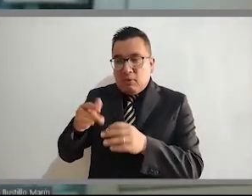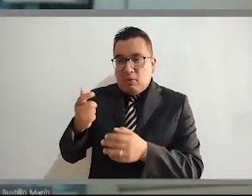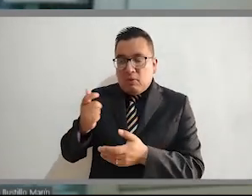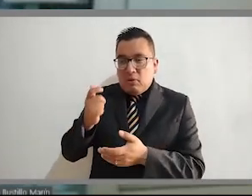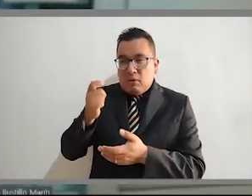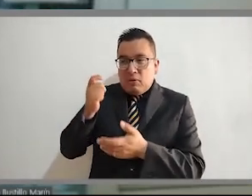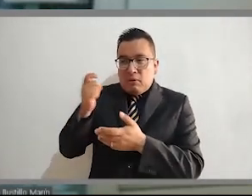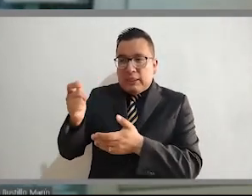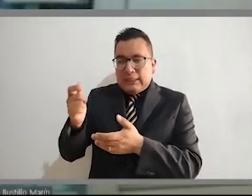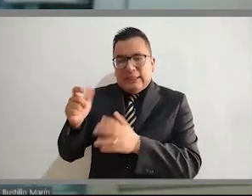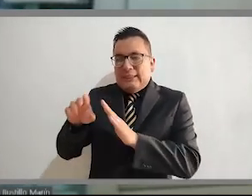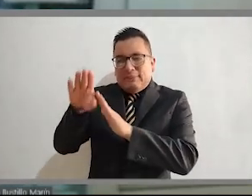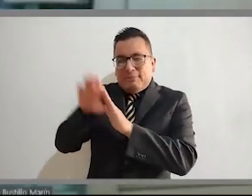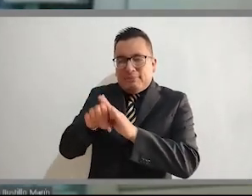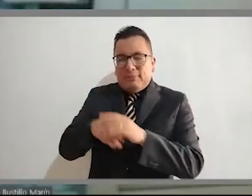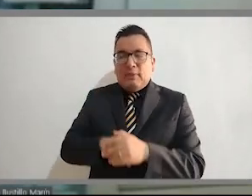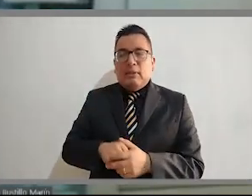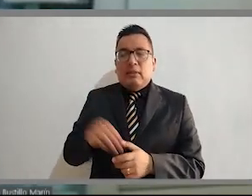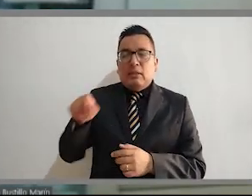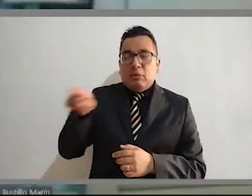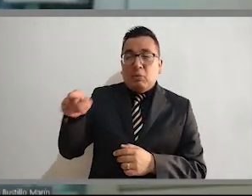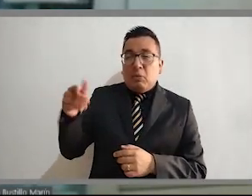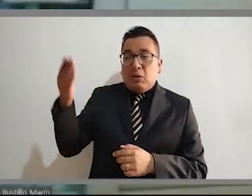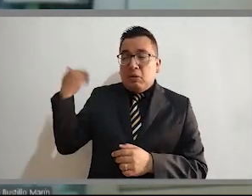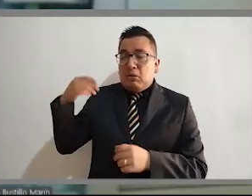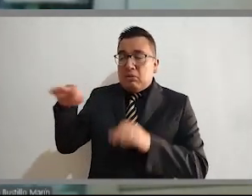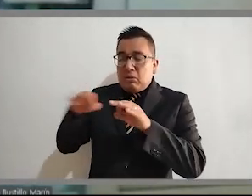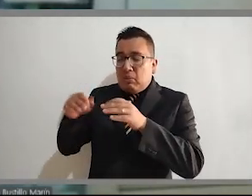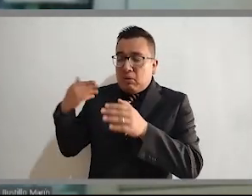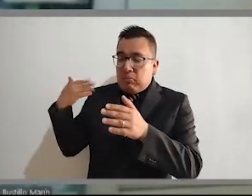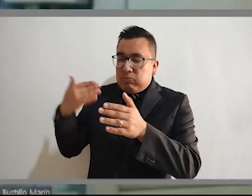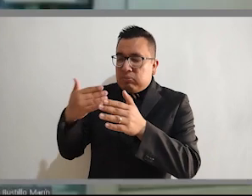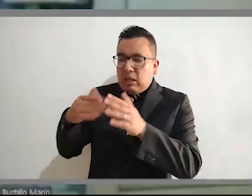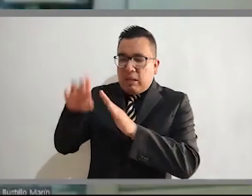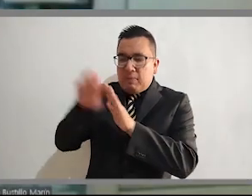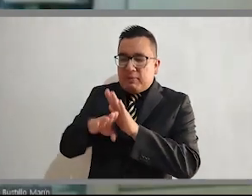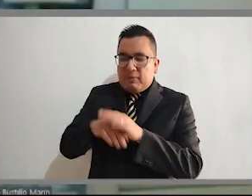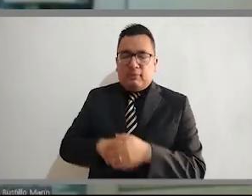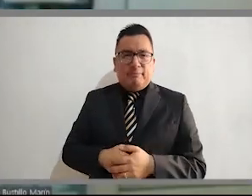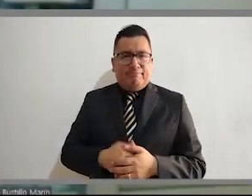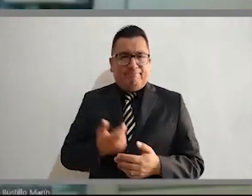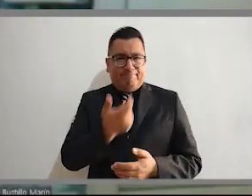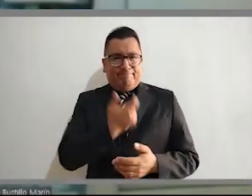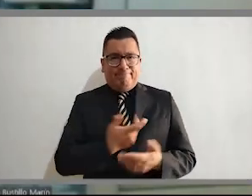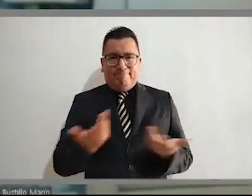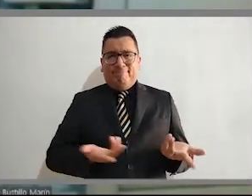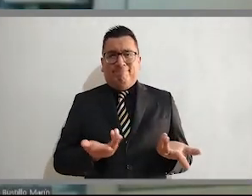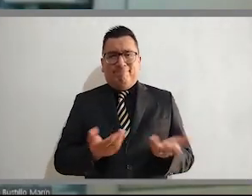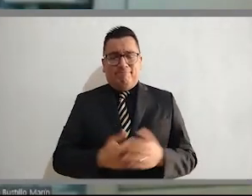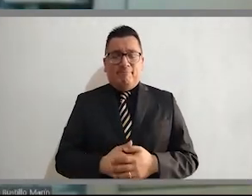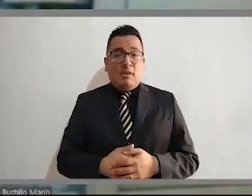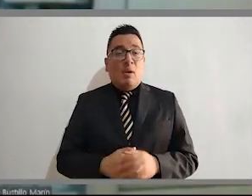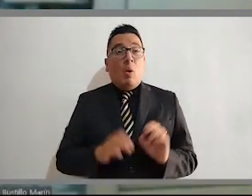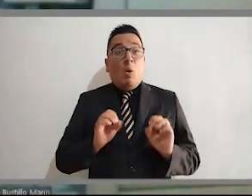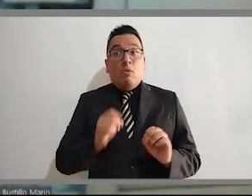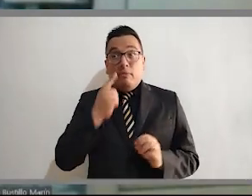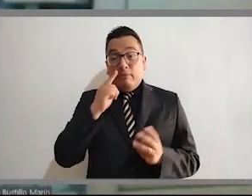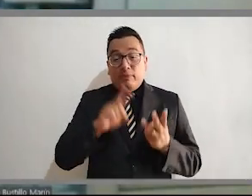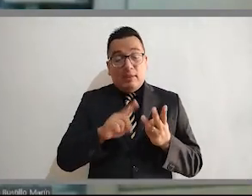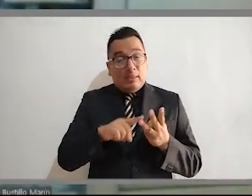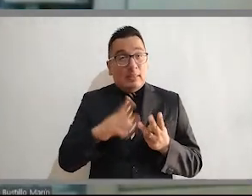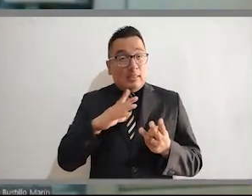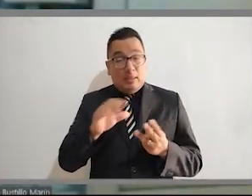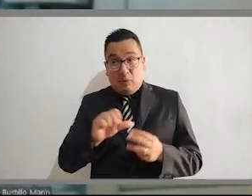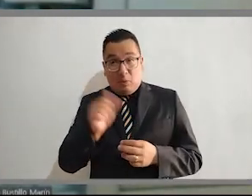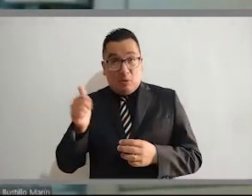ya sea que tú has trabajado durante el tiempo. La simbólica es la más preocupante, la que más se